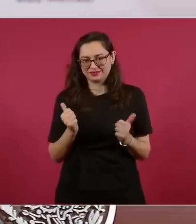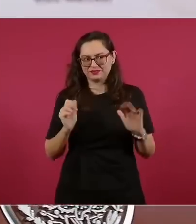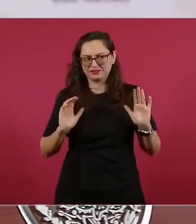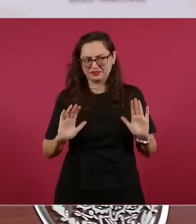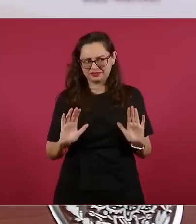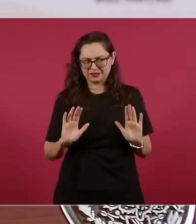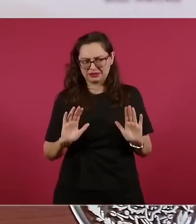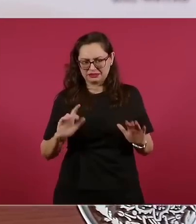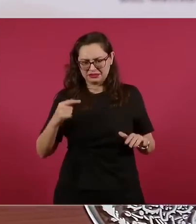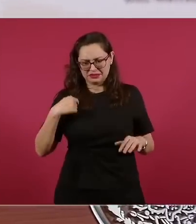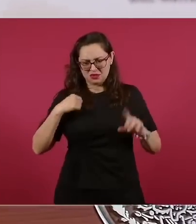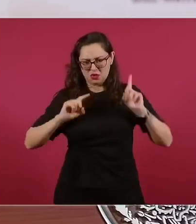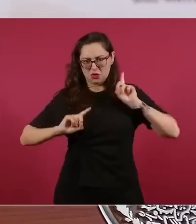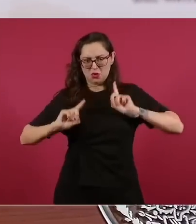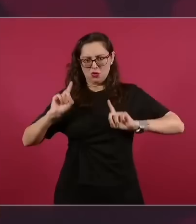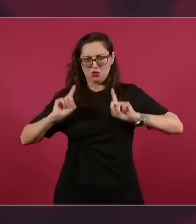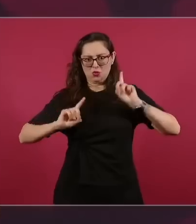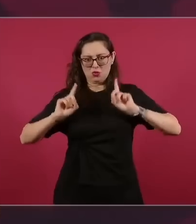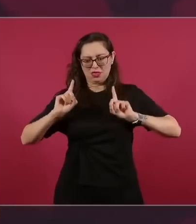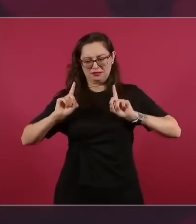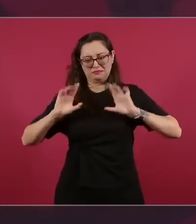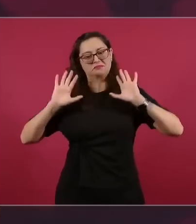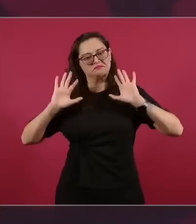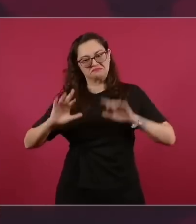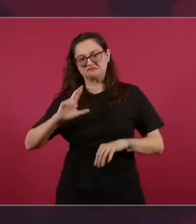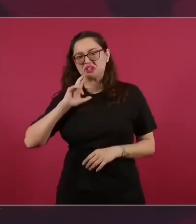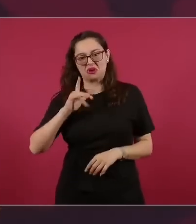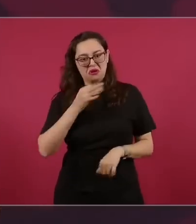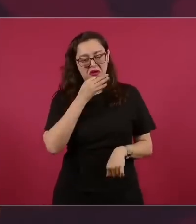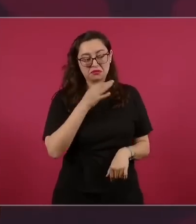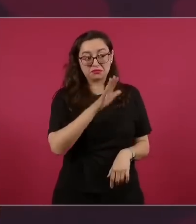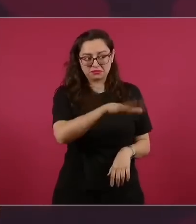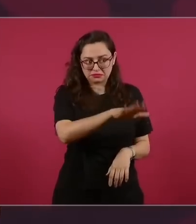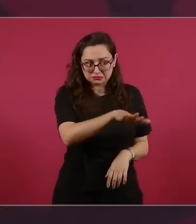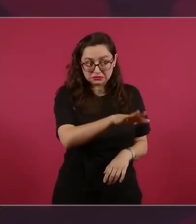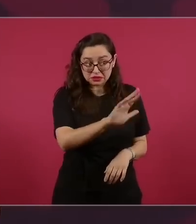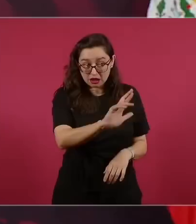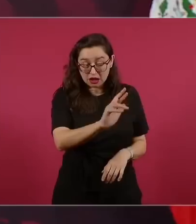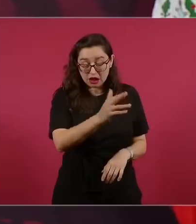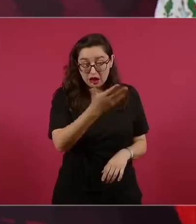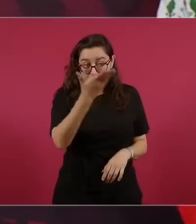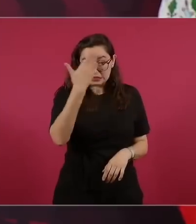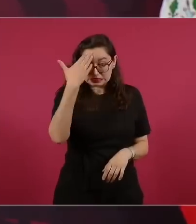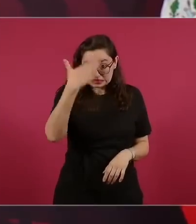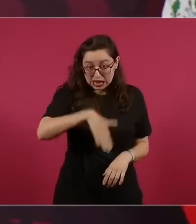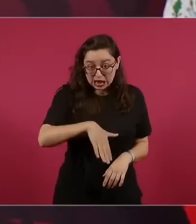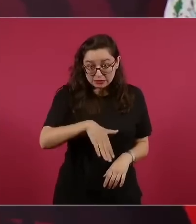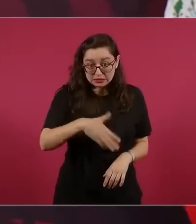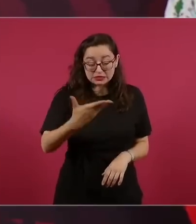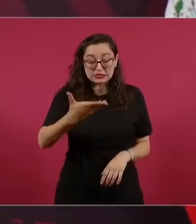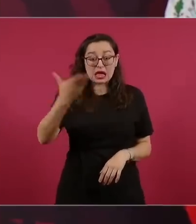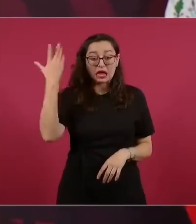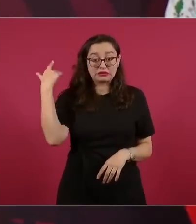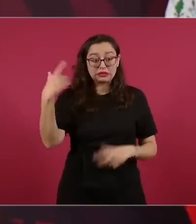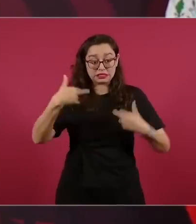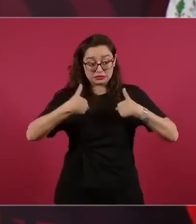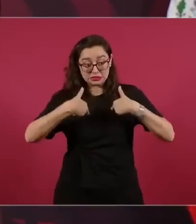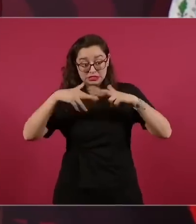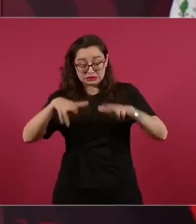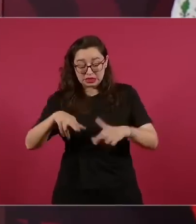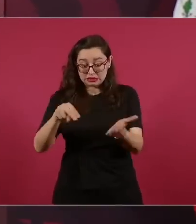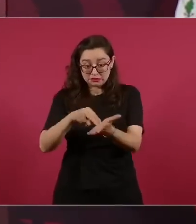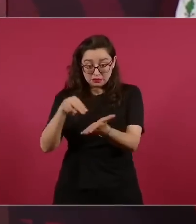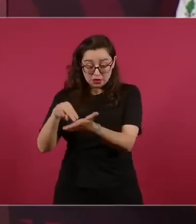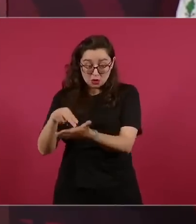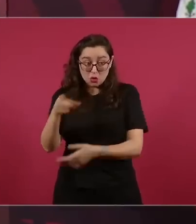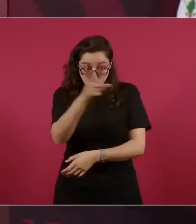reporte puntual para que no quedara solo en los abogados y en los asesores y